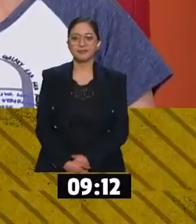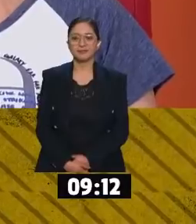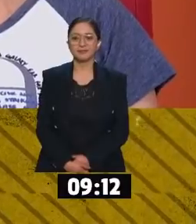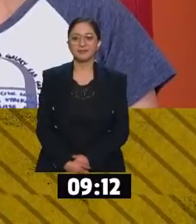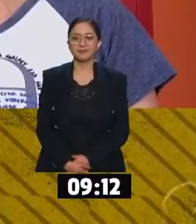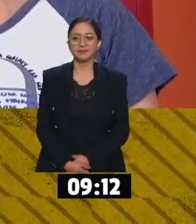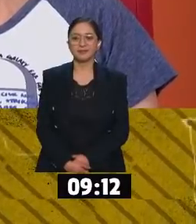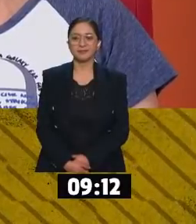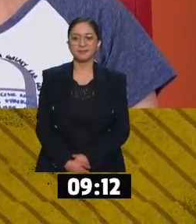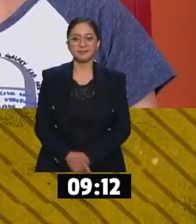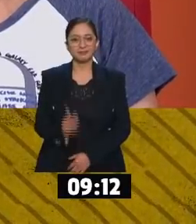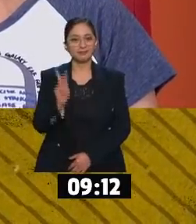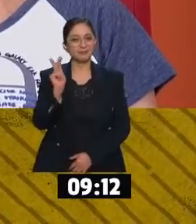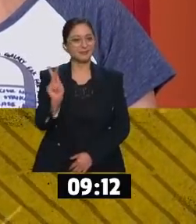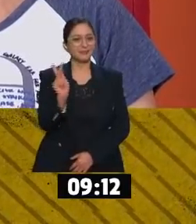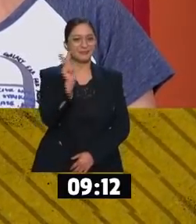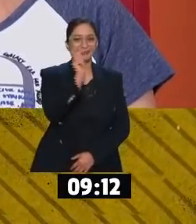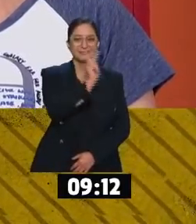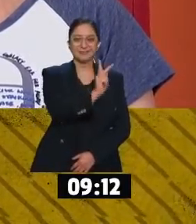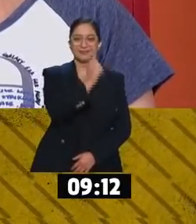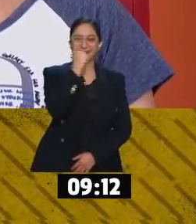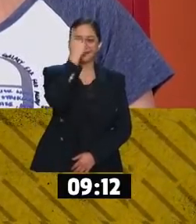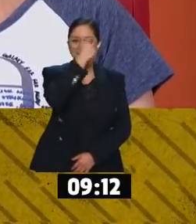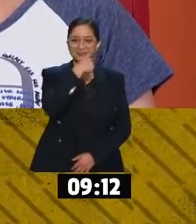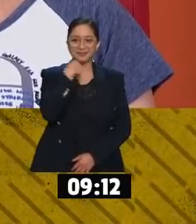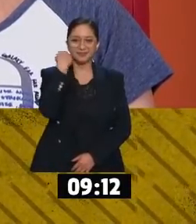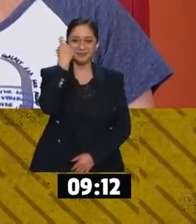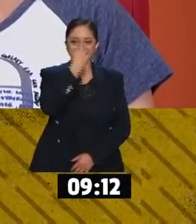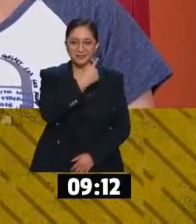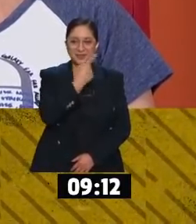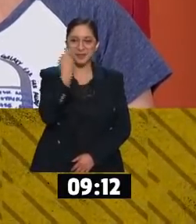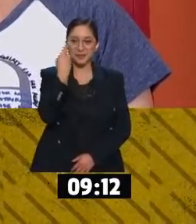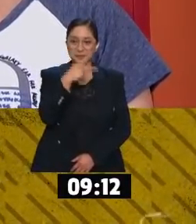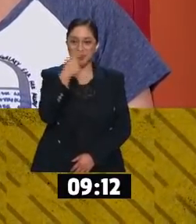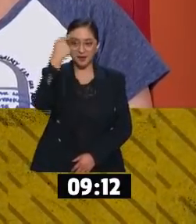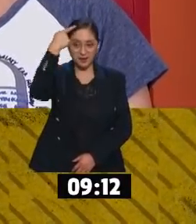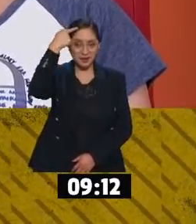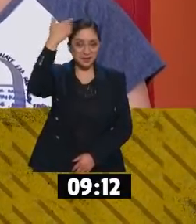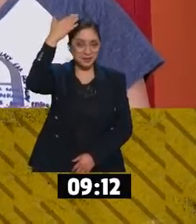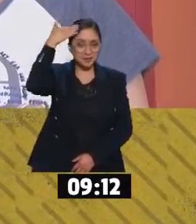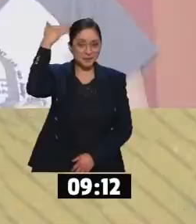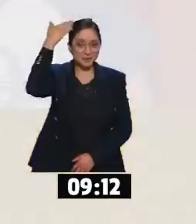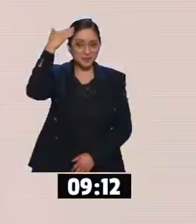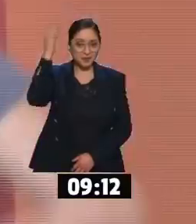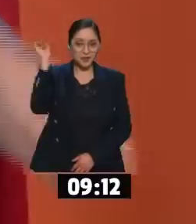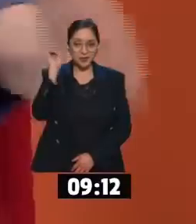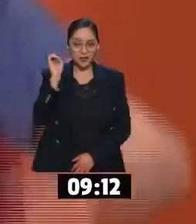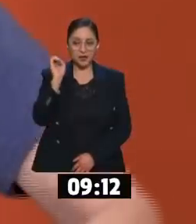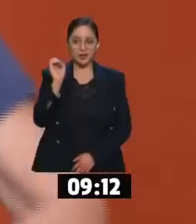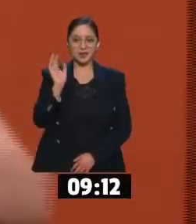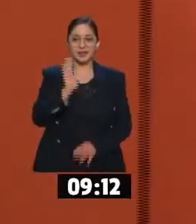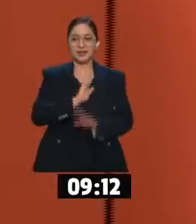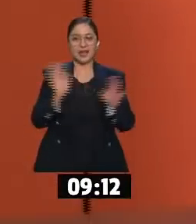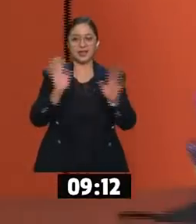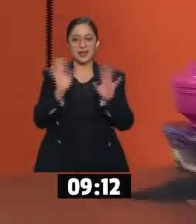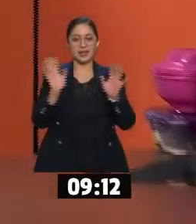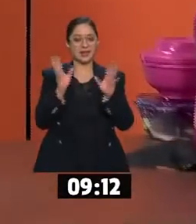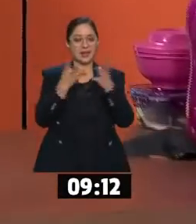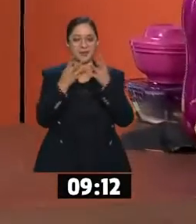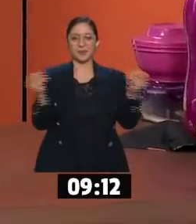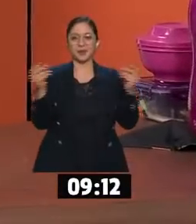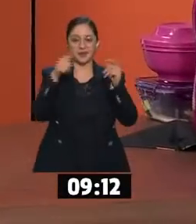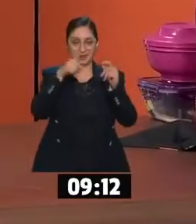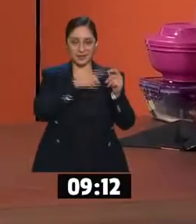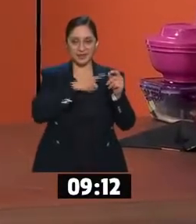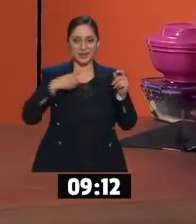Ay, son 2 gotas de agua. Sobre Ahí todo está. cuando no me retoco la Ahí está, ahí está. Vamos ya. ¡Fuera, changuito! ¡Eso, eso! Ay,